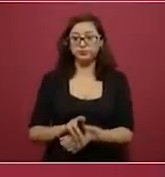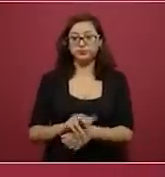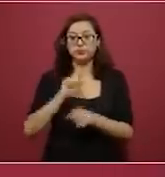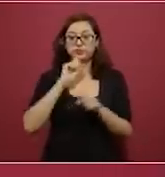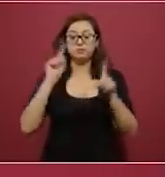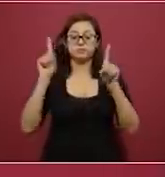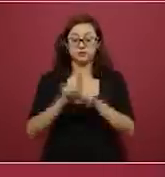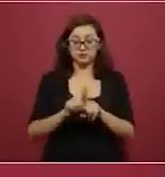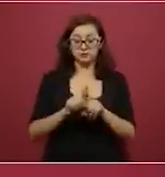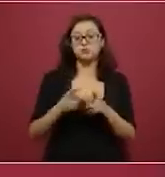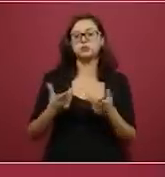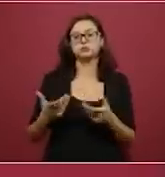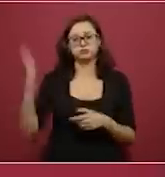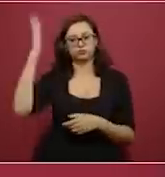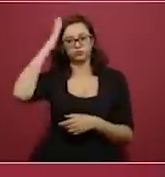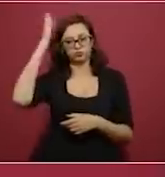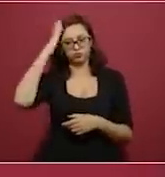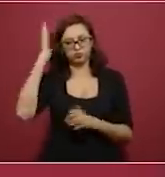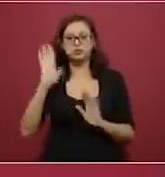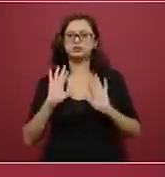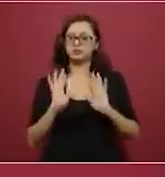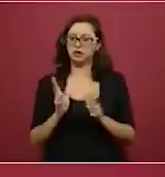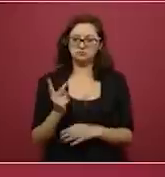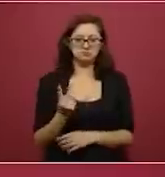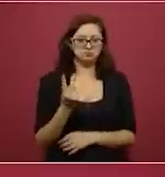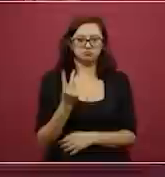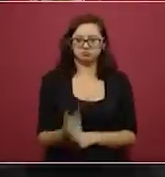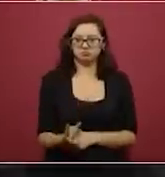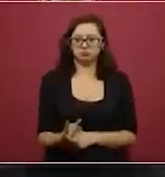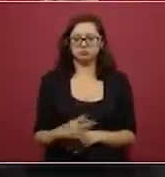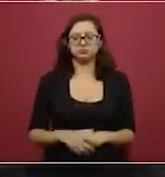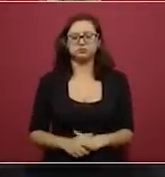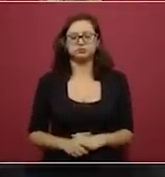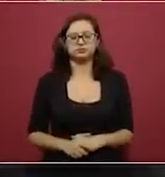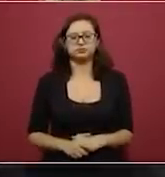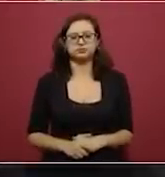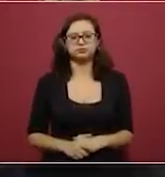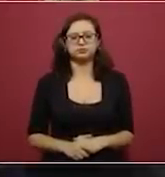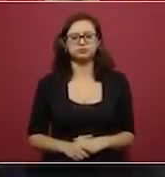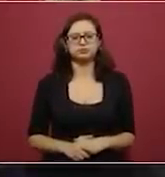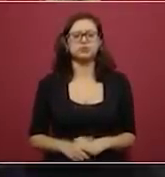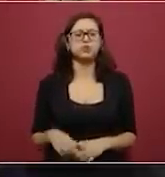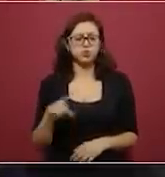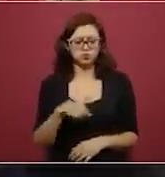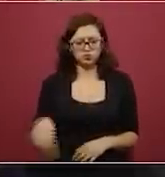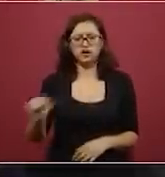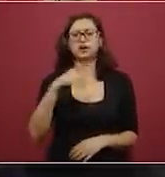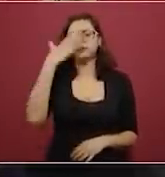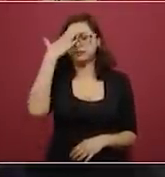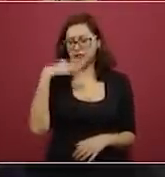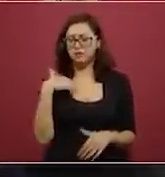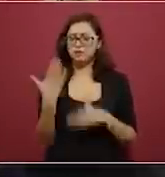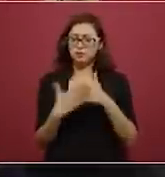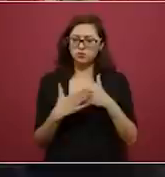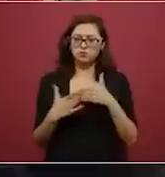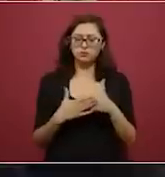comandancia cómo he sabido se van a unir